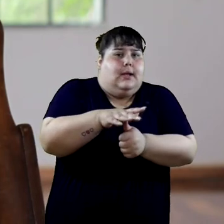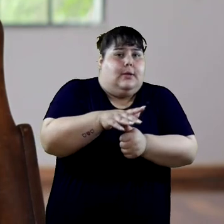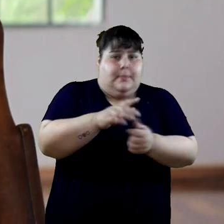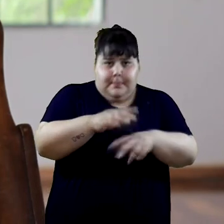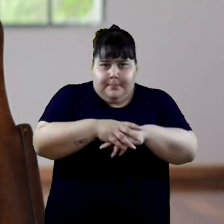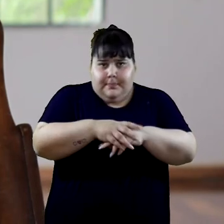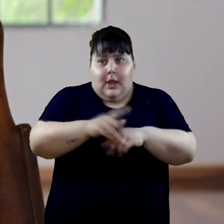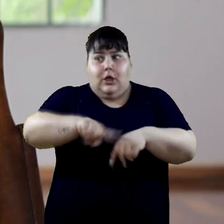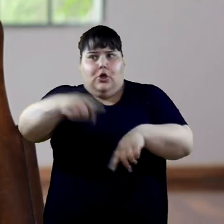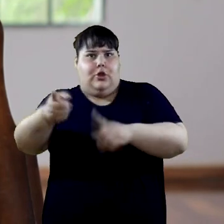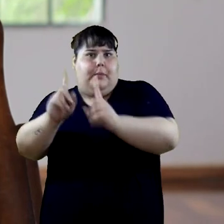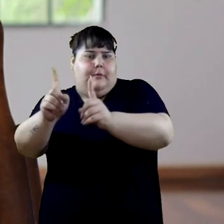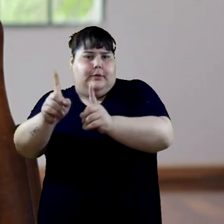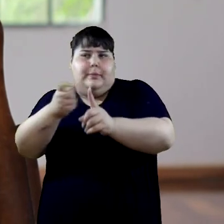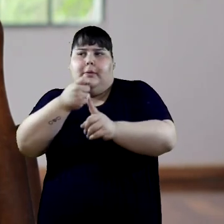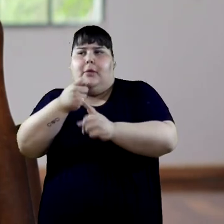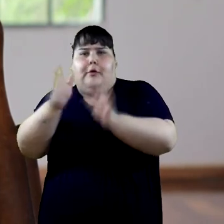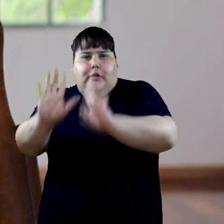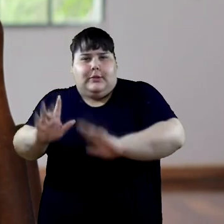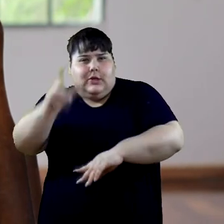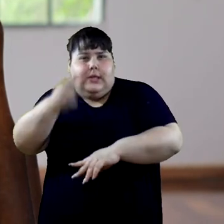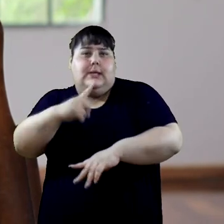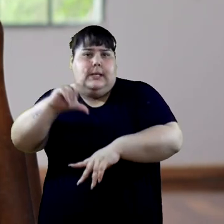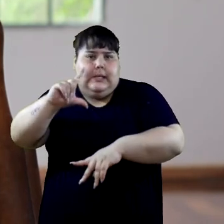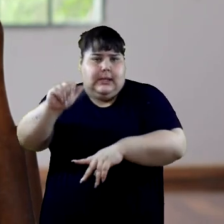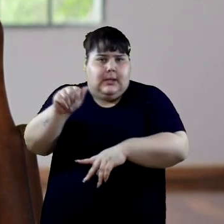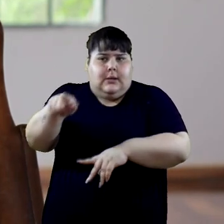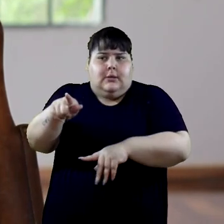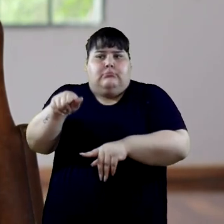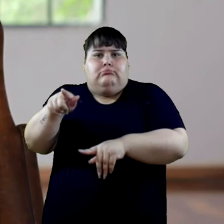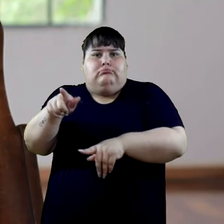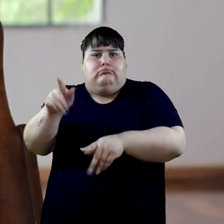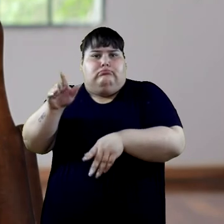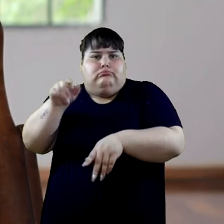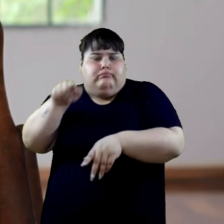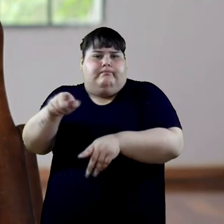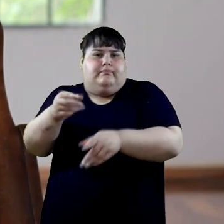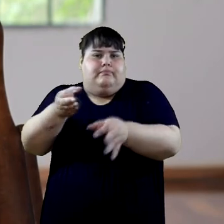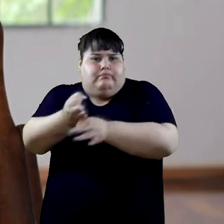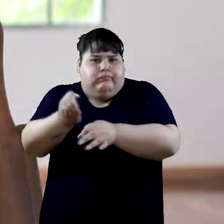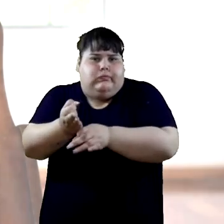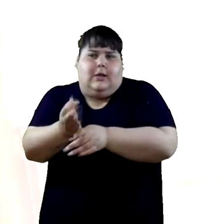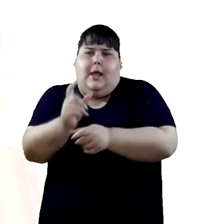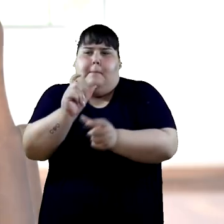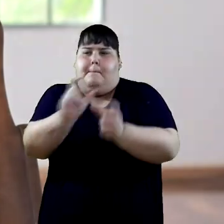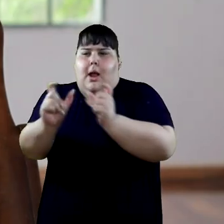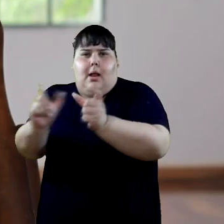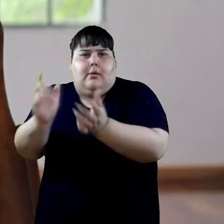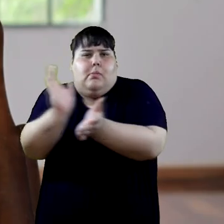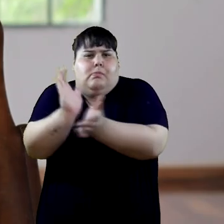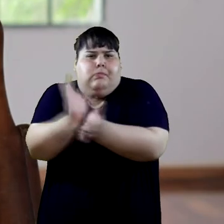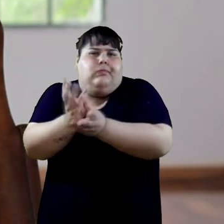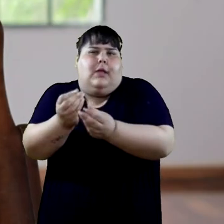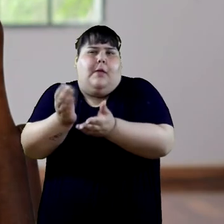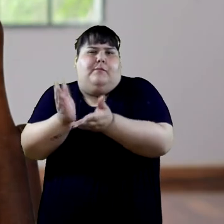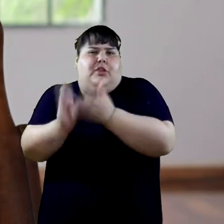quizás de formación ética o de otra, de, bueno, el concepto de violencia de género, ¿por qué hablamos de violencia de género? Entonces me parece